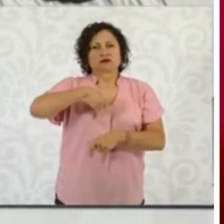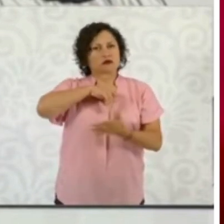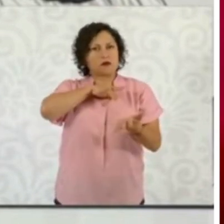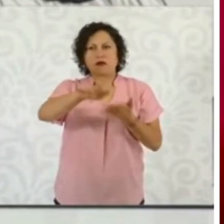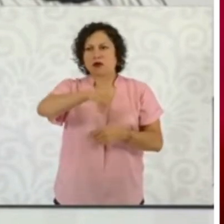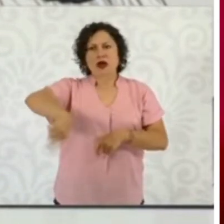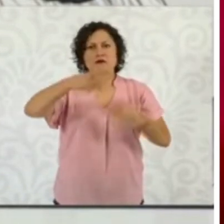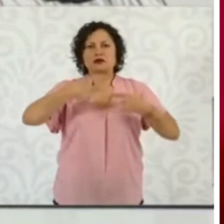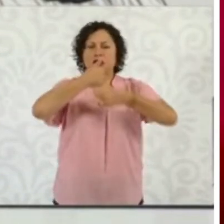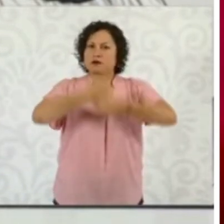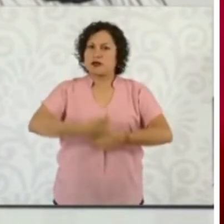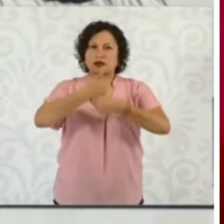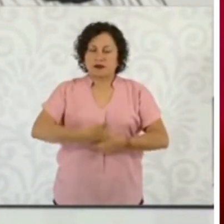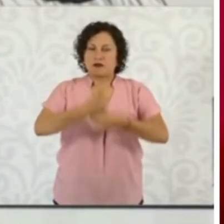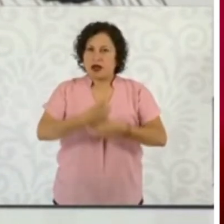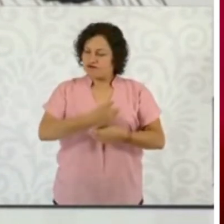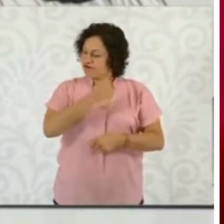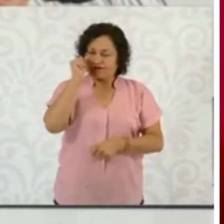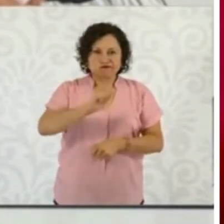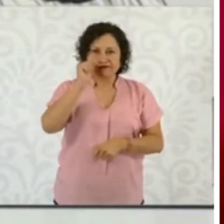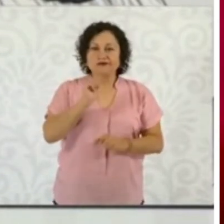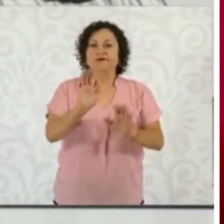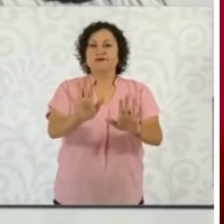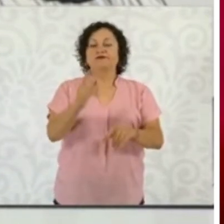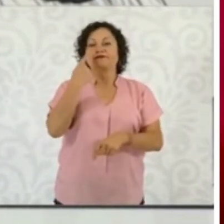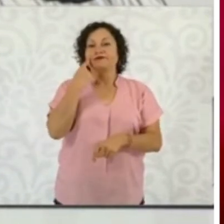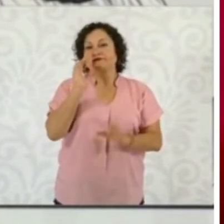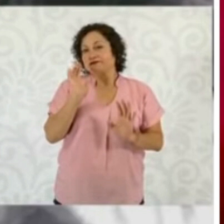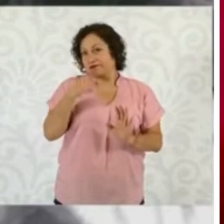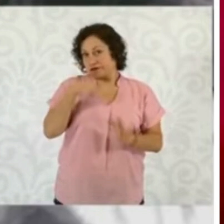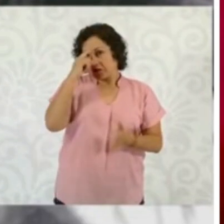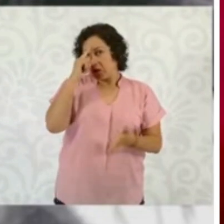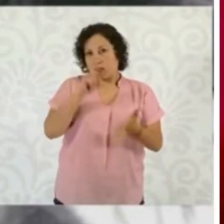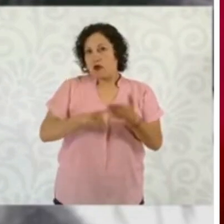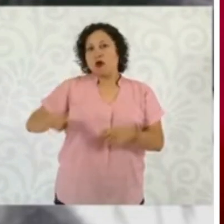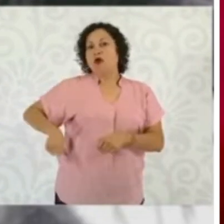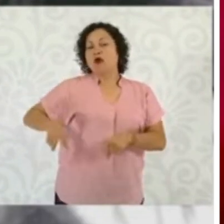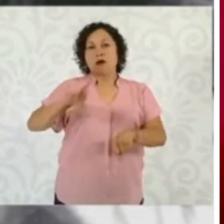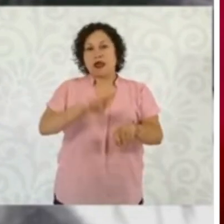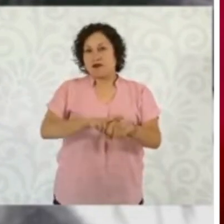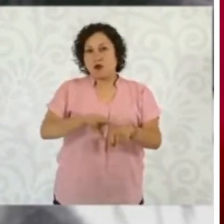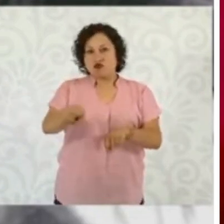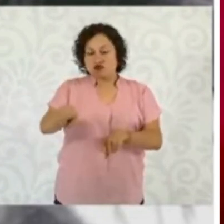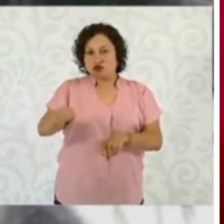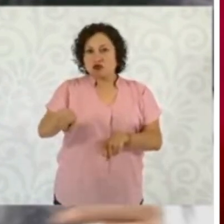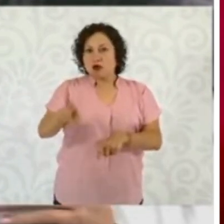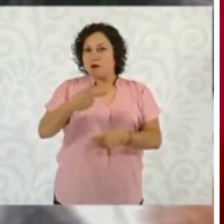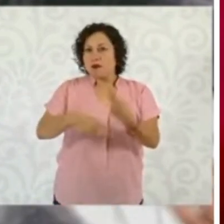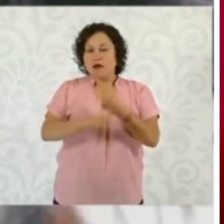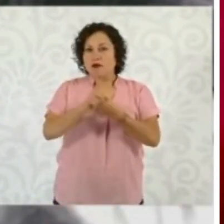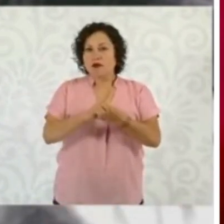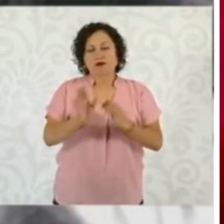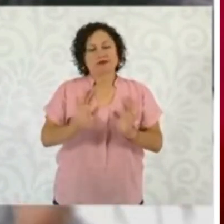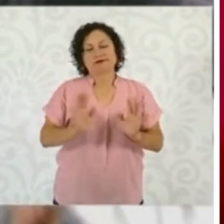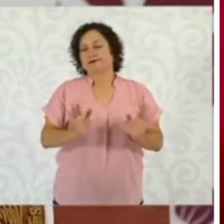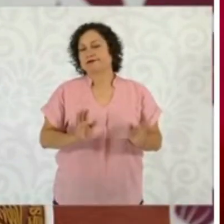y no debe venir no creo pues que venga del gobernador, es un hombre muy sensible y no va a proteger,